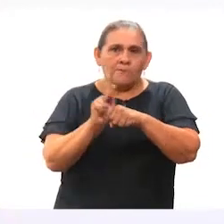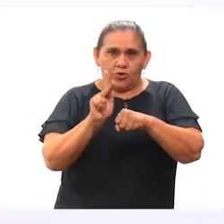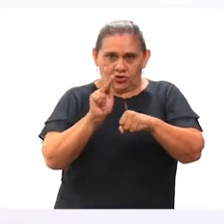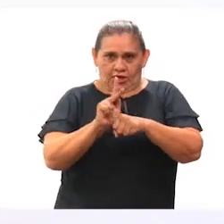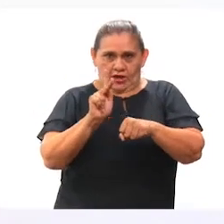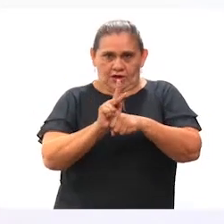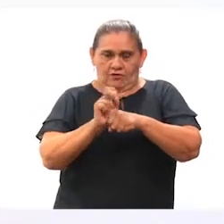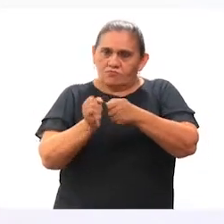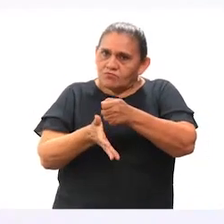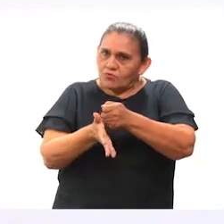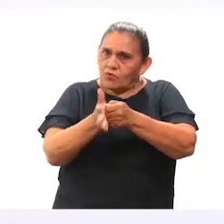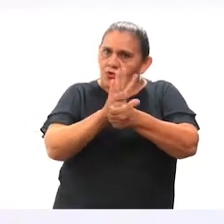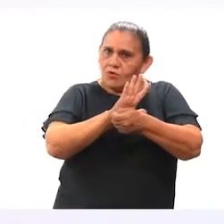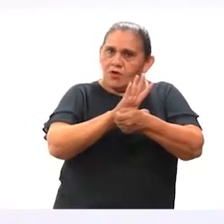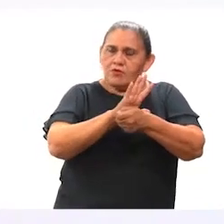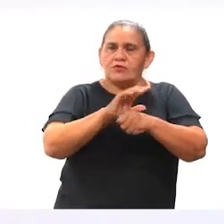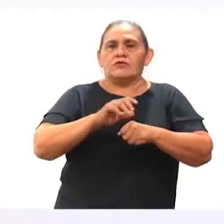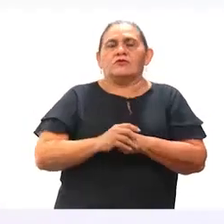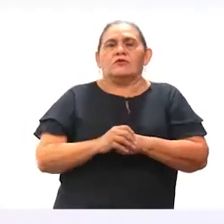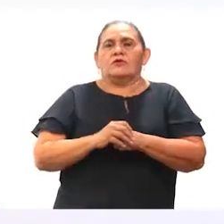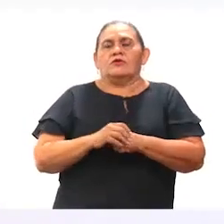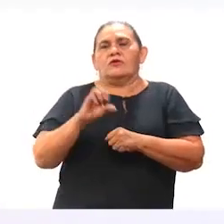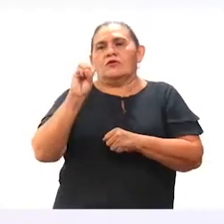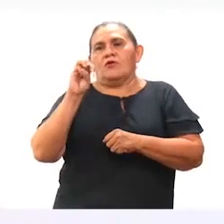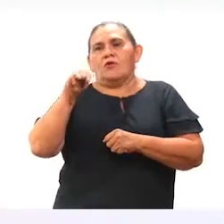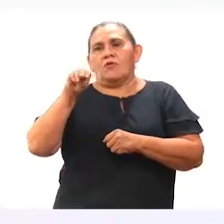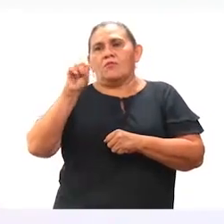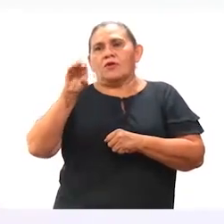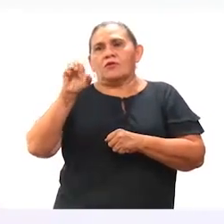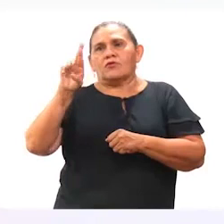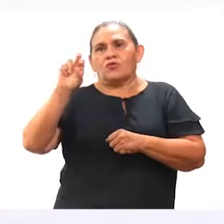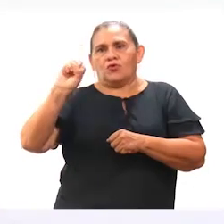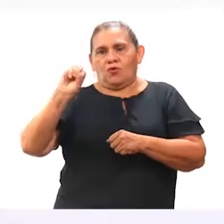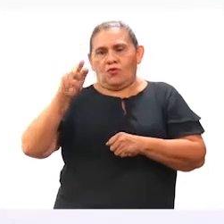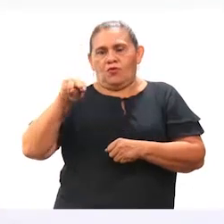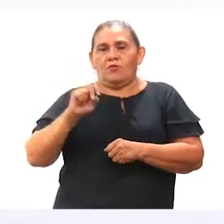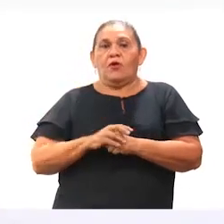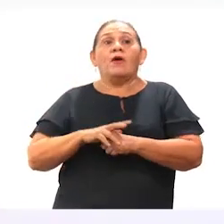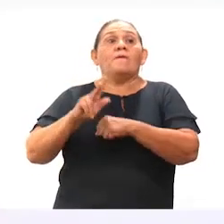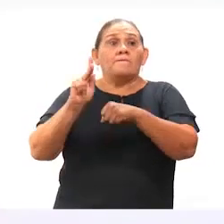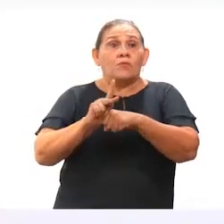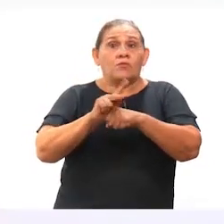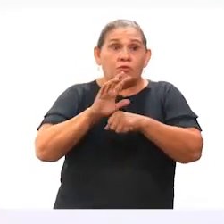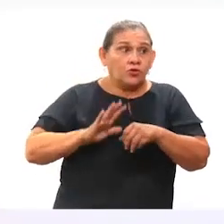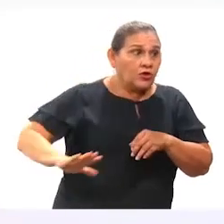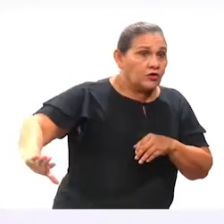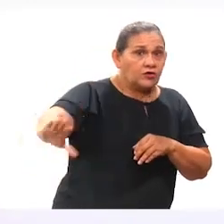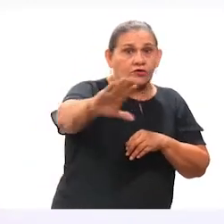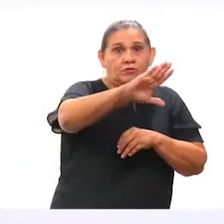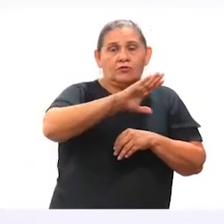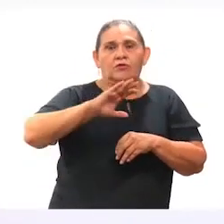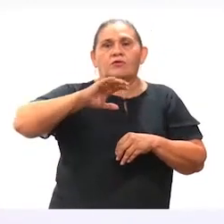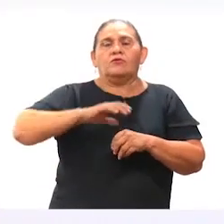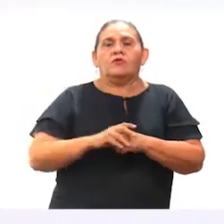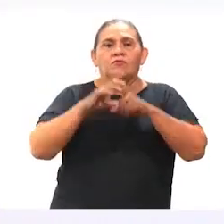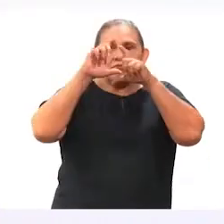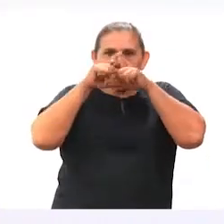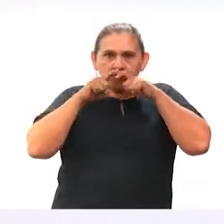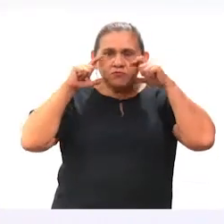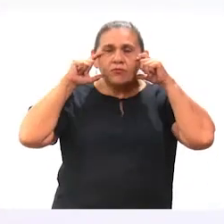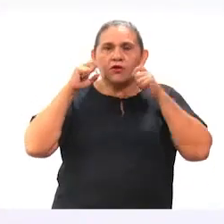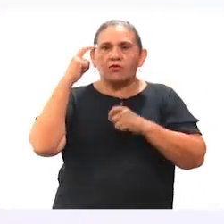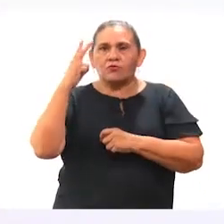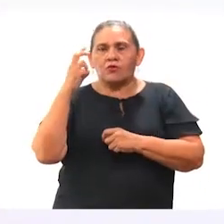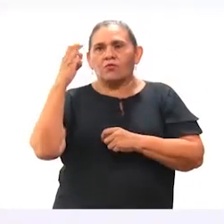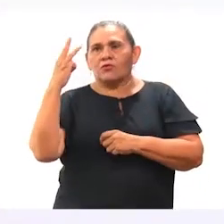ninguna protección contra el COVID, incluida la variante Omicron. Por lo que para protegernos entre todos, se sugiere el uso de cubrebocas de